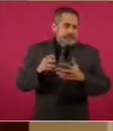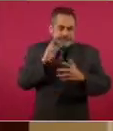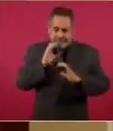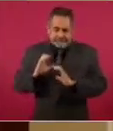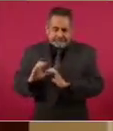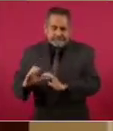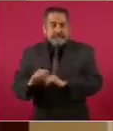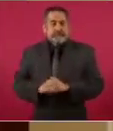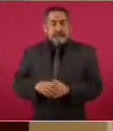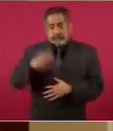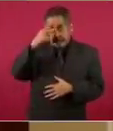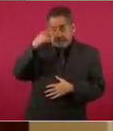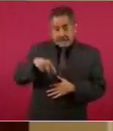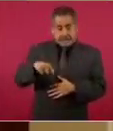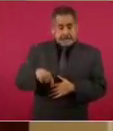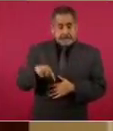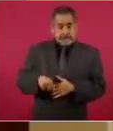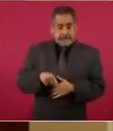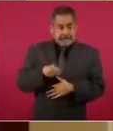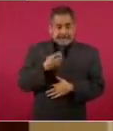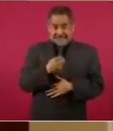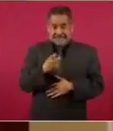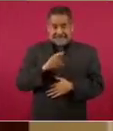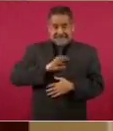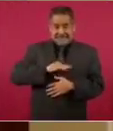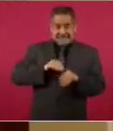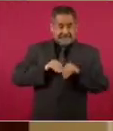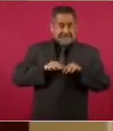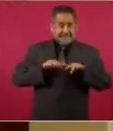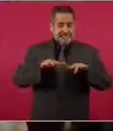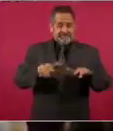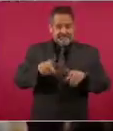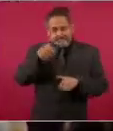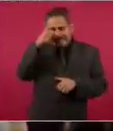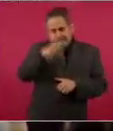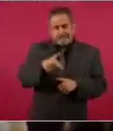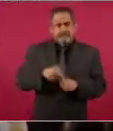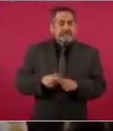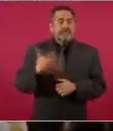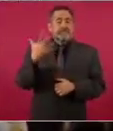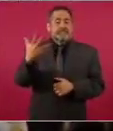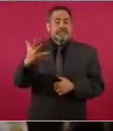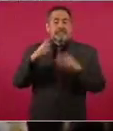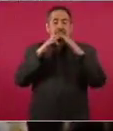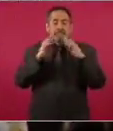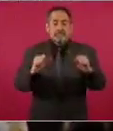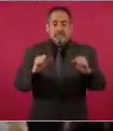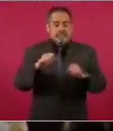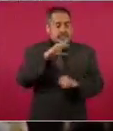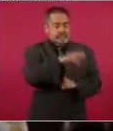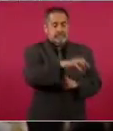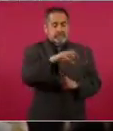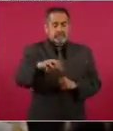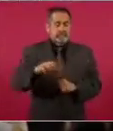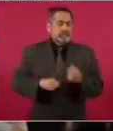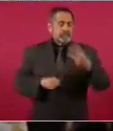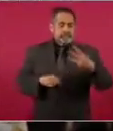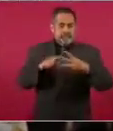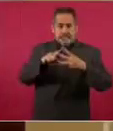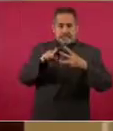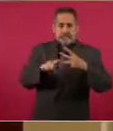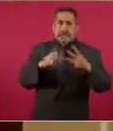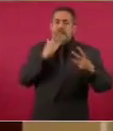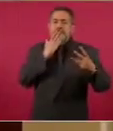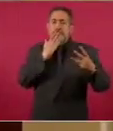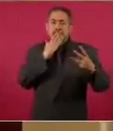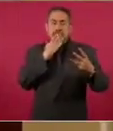En México, hasta el momento, el virus se ha encontrado en 5 granjas comerciales, 3 de ellas en